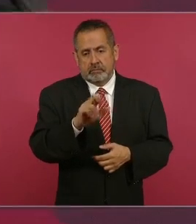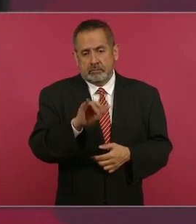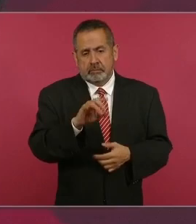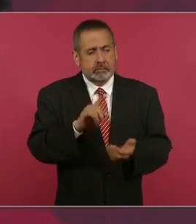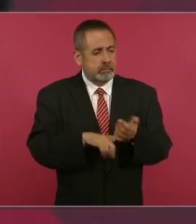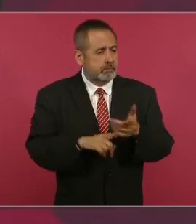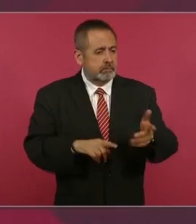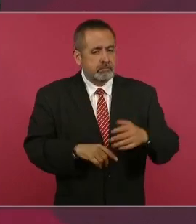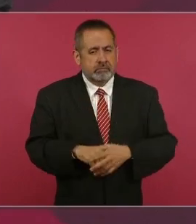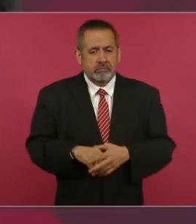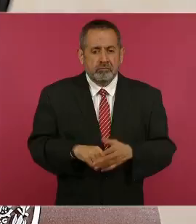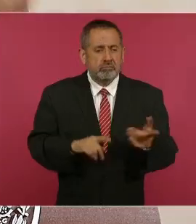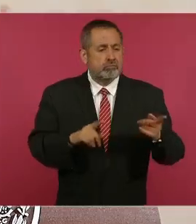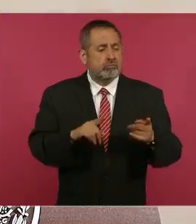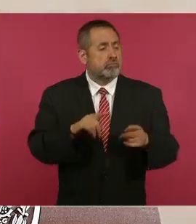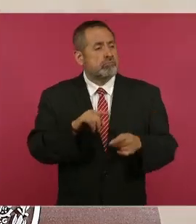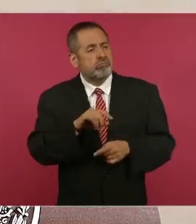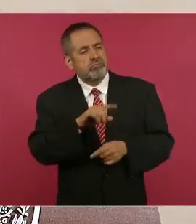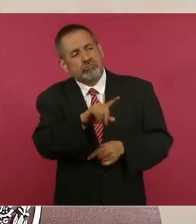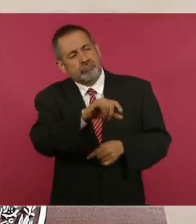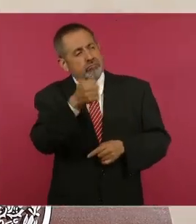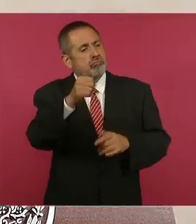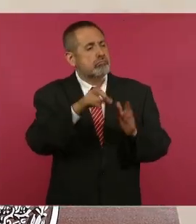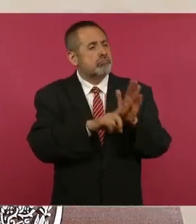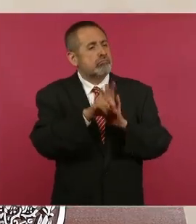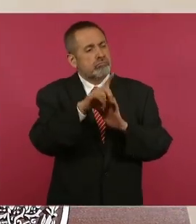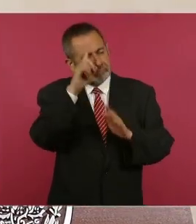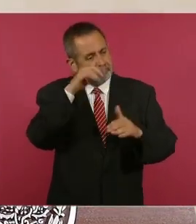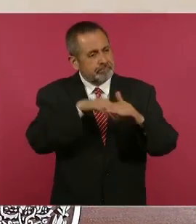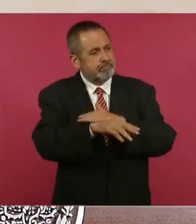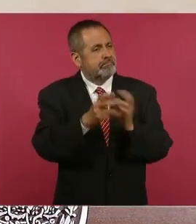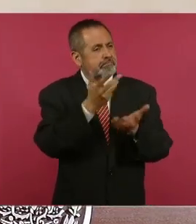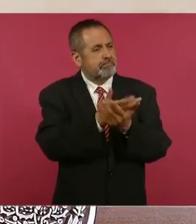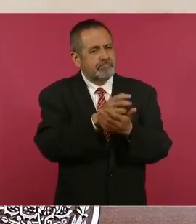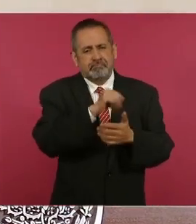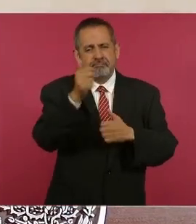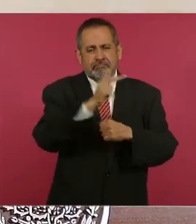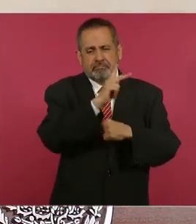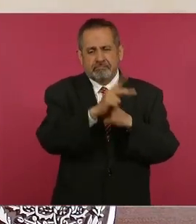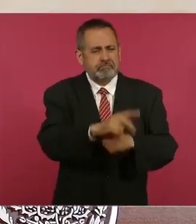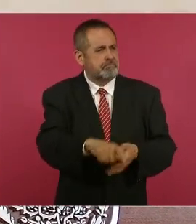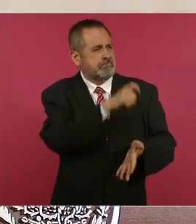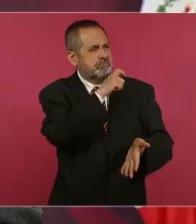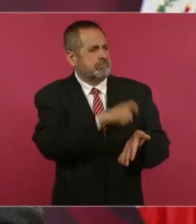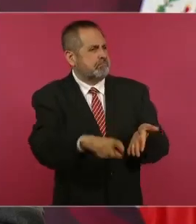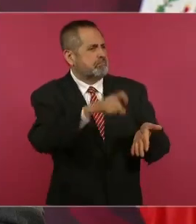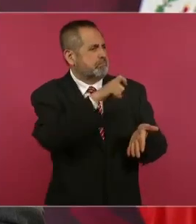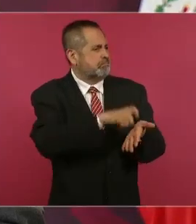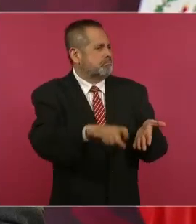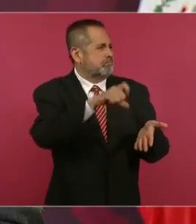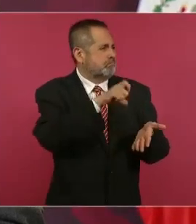y departamentos de descanso en el extranjero.